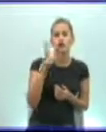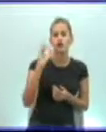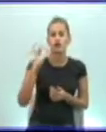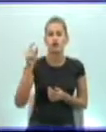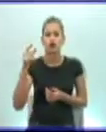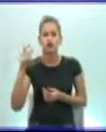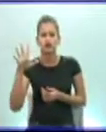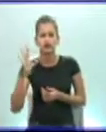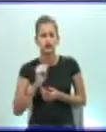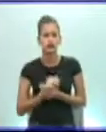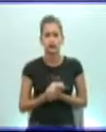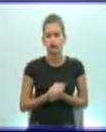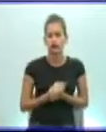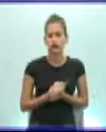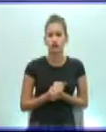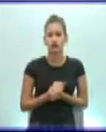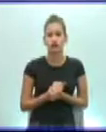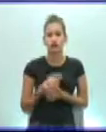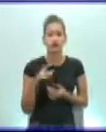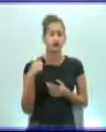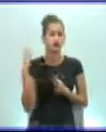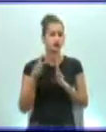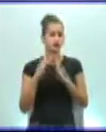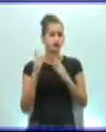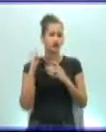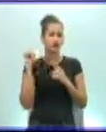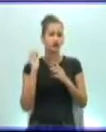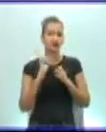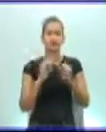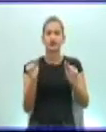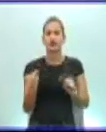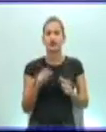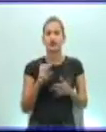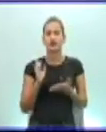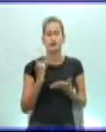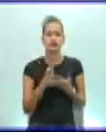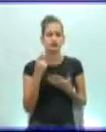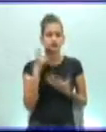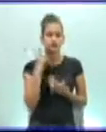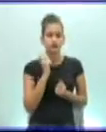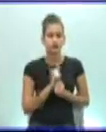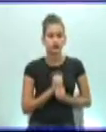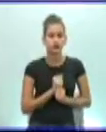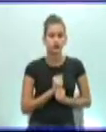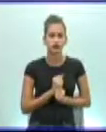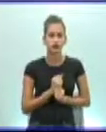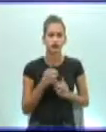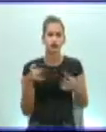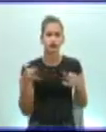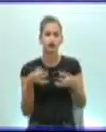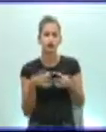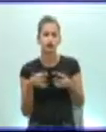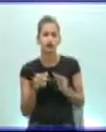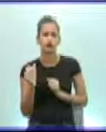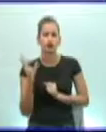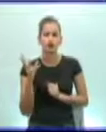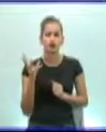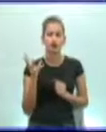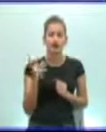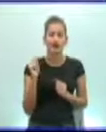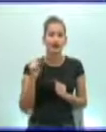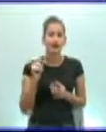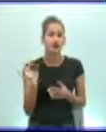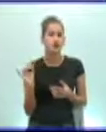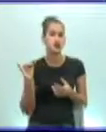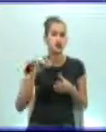primera clase de todo este sistema de clase que hemos estado viendo. Conjunto numérico que va a incluir a los irracionales. Bueno, aquí les muestro